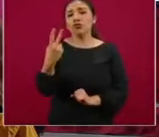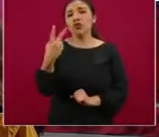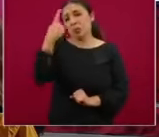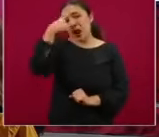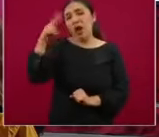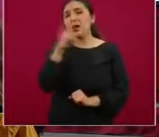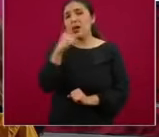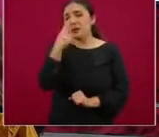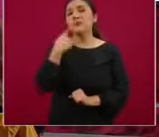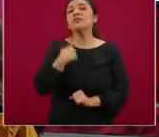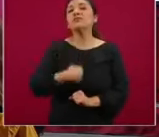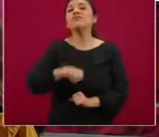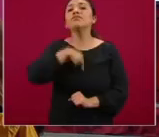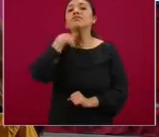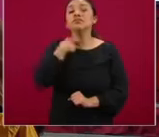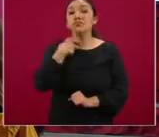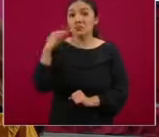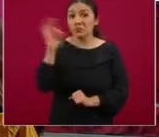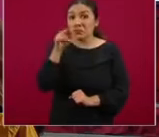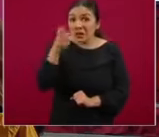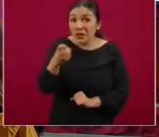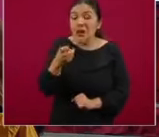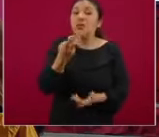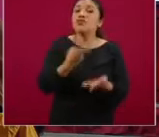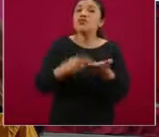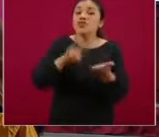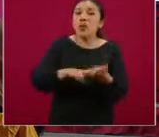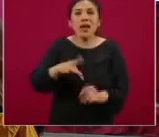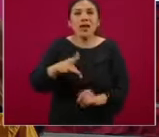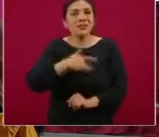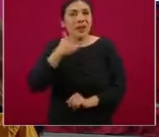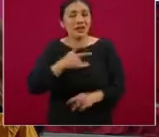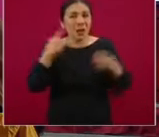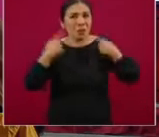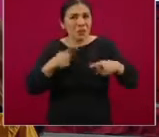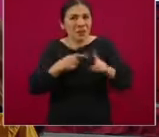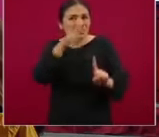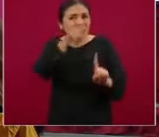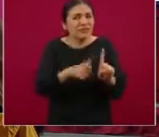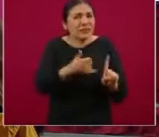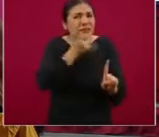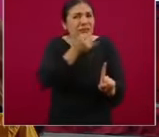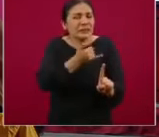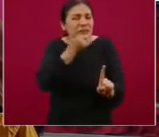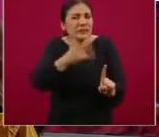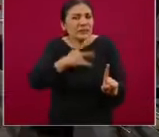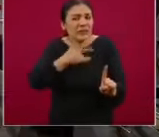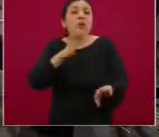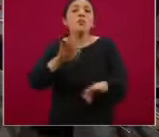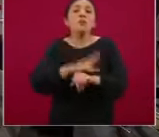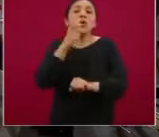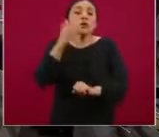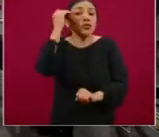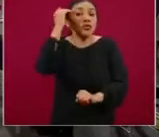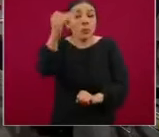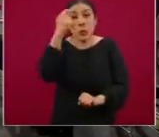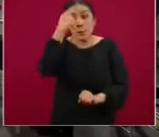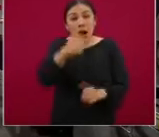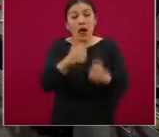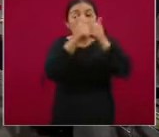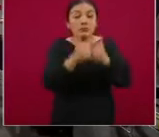vías respiratorias. Si esto va de la mano con la sintomatología, y por eso el periodo para la toma de muestra de esta